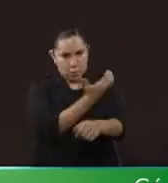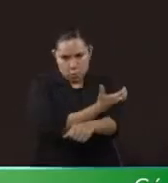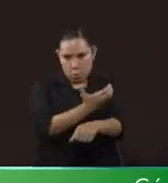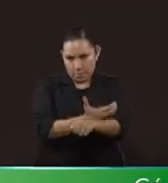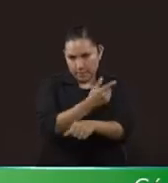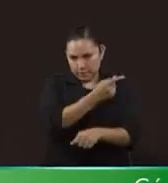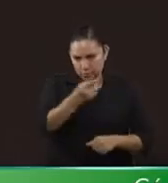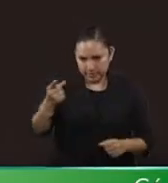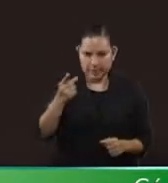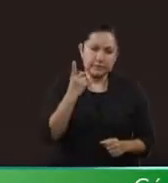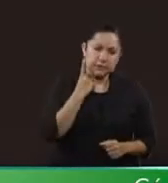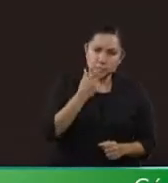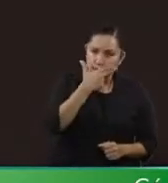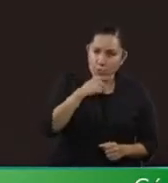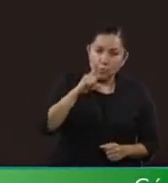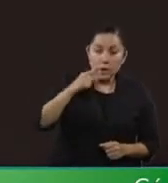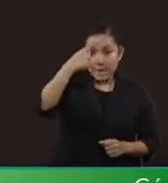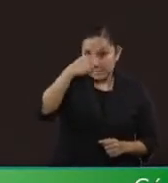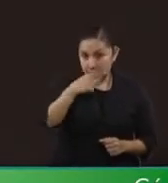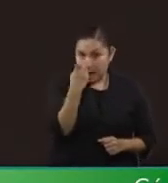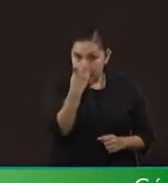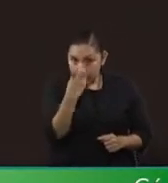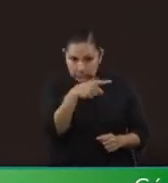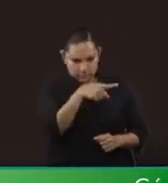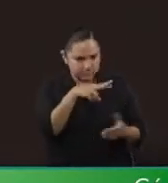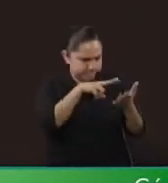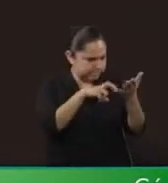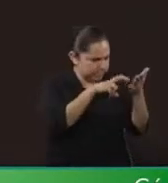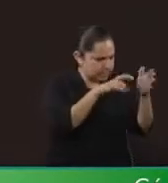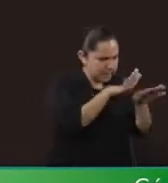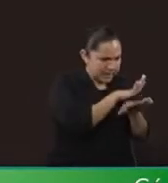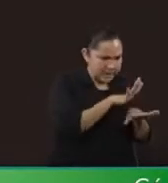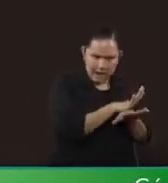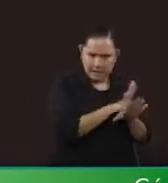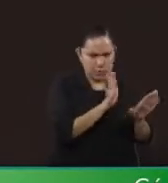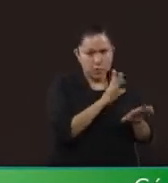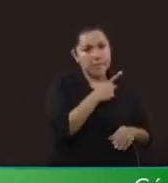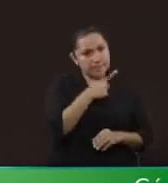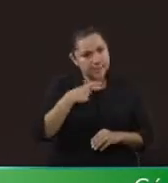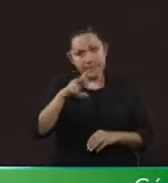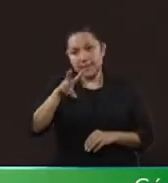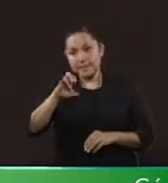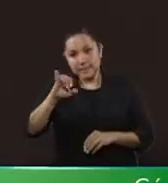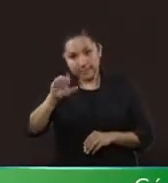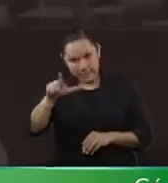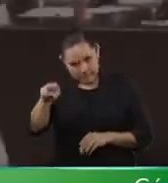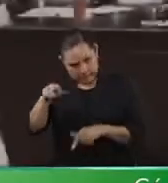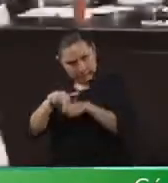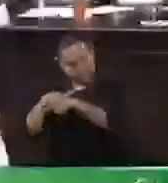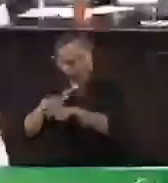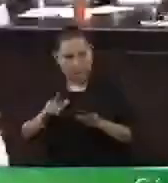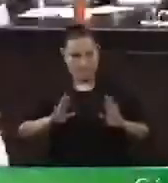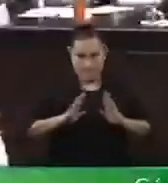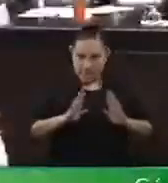de seguridad pública sigan en manos de civiles y no de militares. Es cuanto. Muchas gracias.